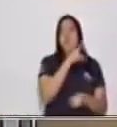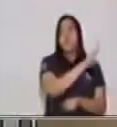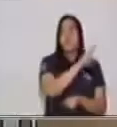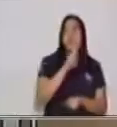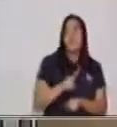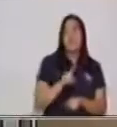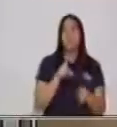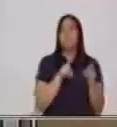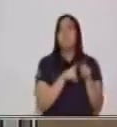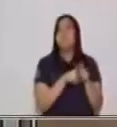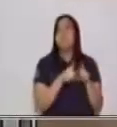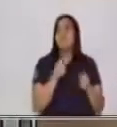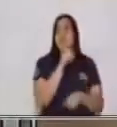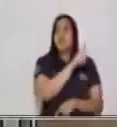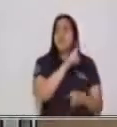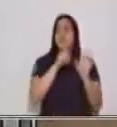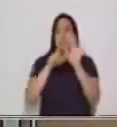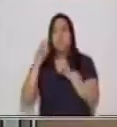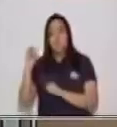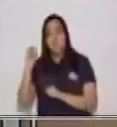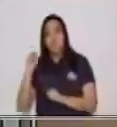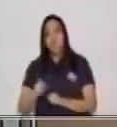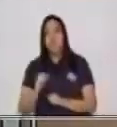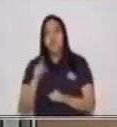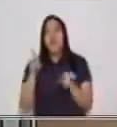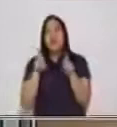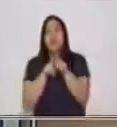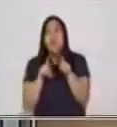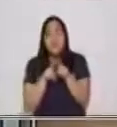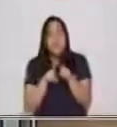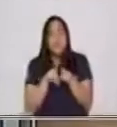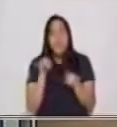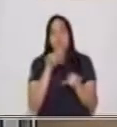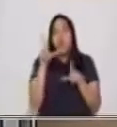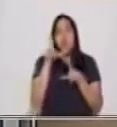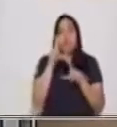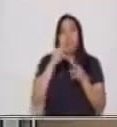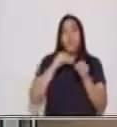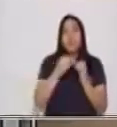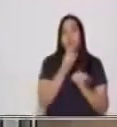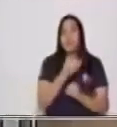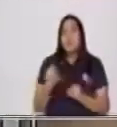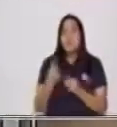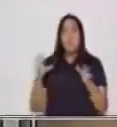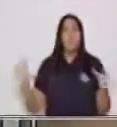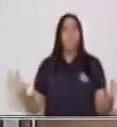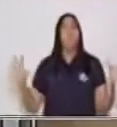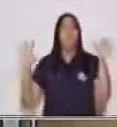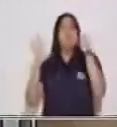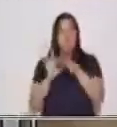160. Ahora, los valores que tienen la misma variable se van a unir.